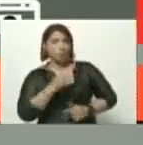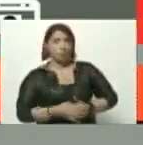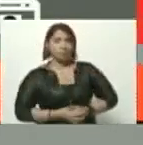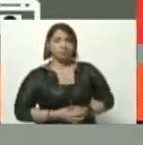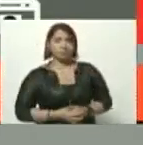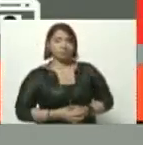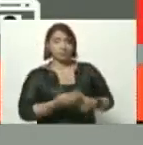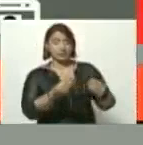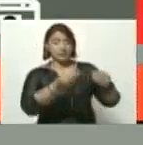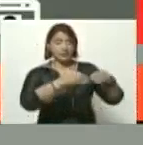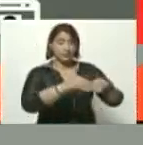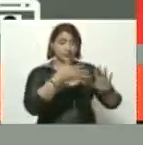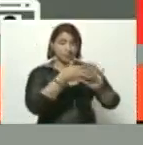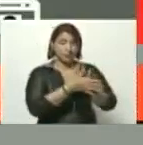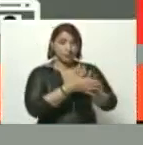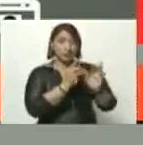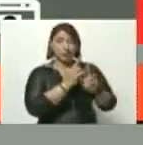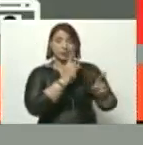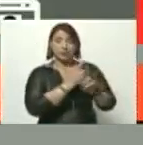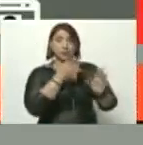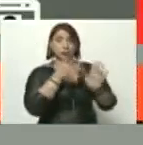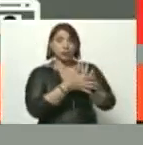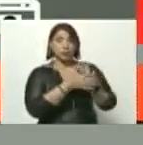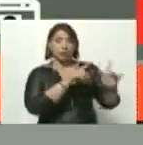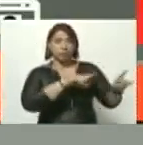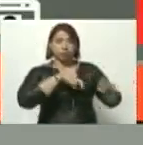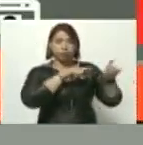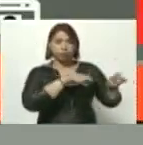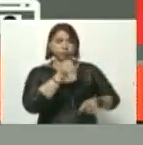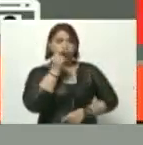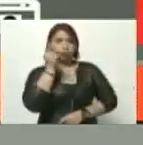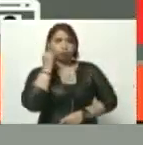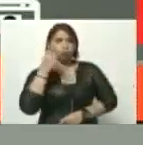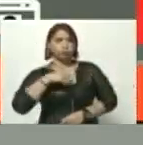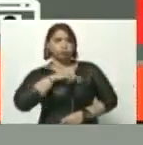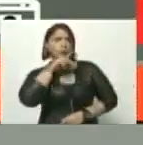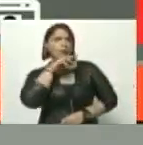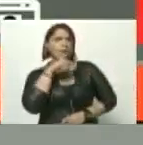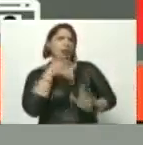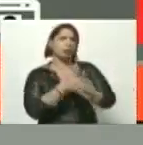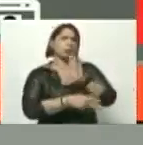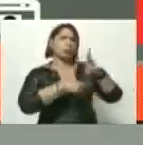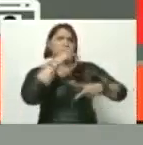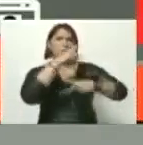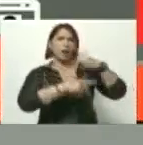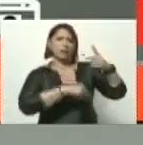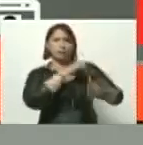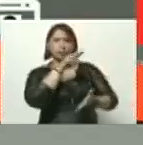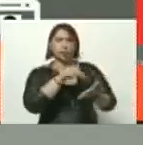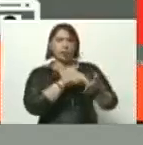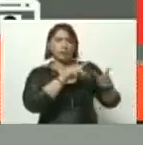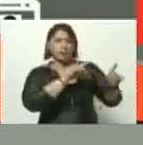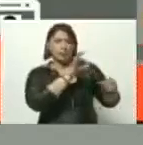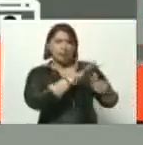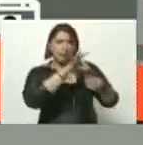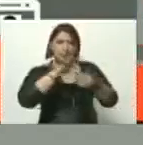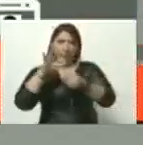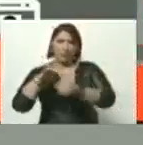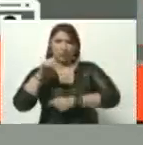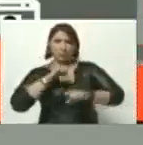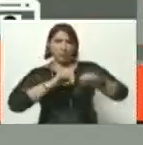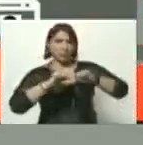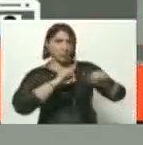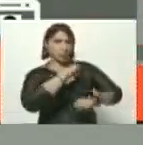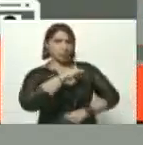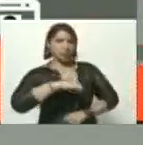De acuerdo a la red, por ejemplo, de campesinos y campesinas, hemos hablado de un plan nacional de siembra. El movimiento